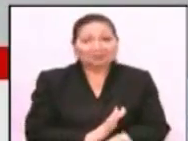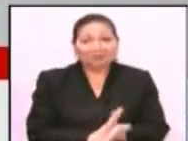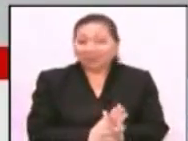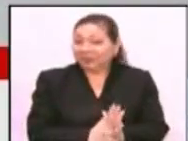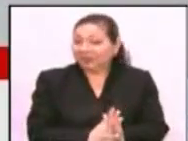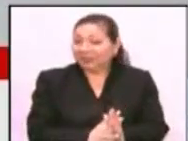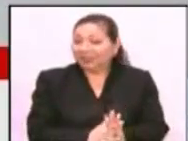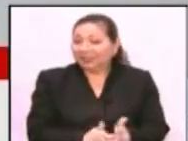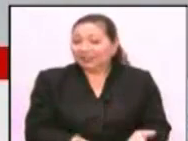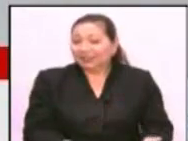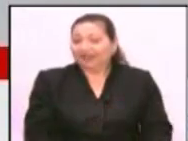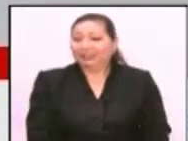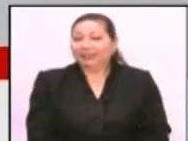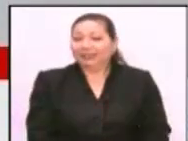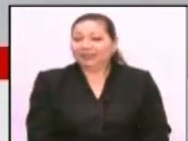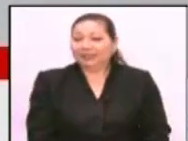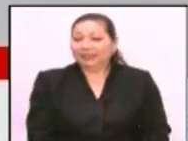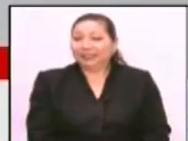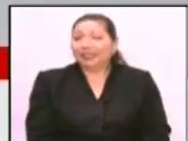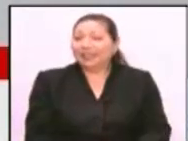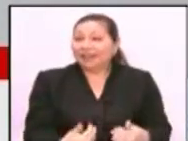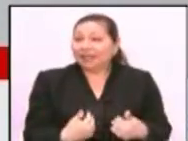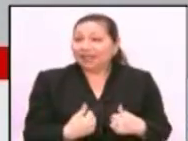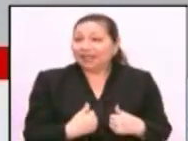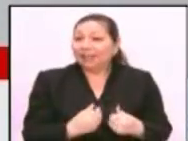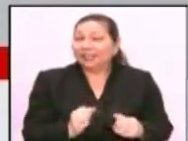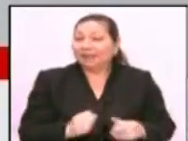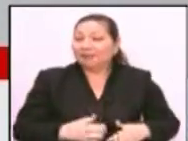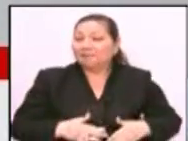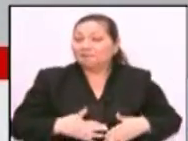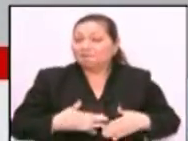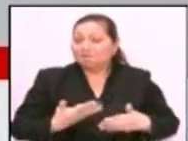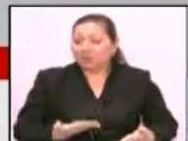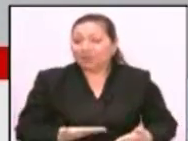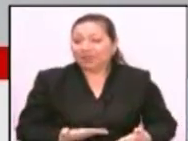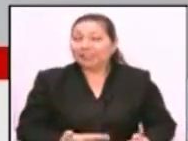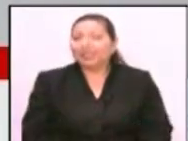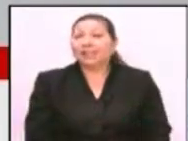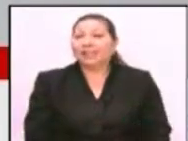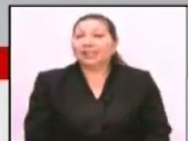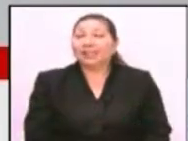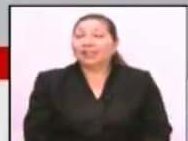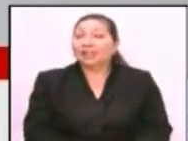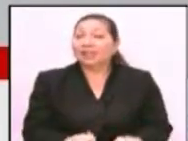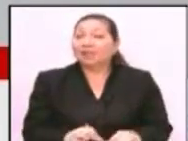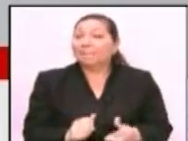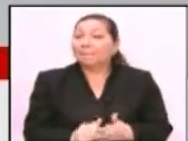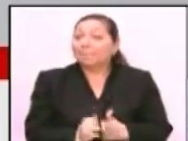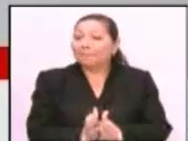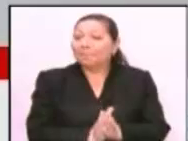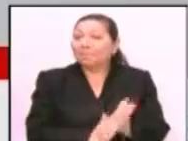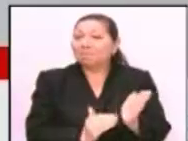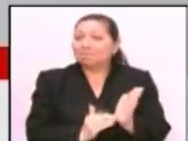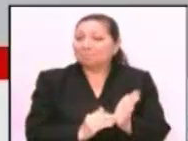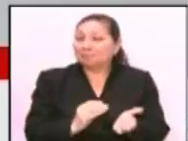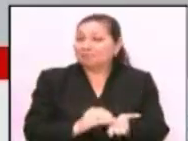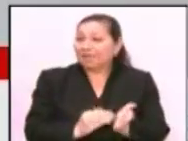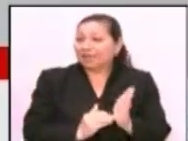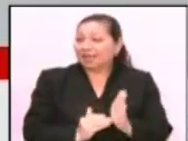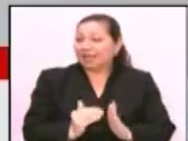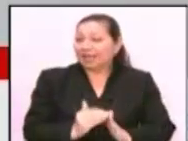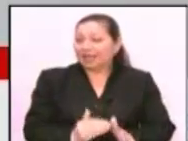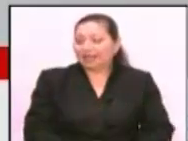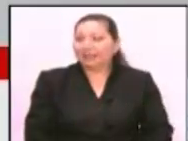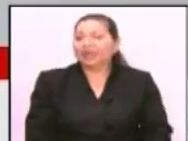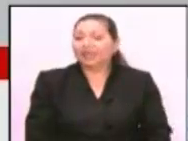pague por esta situación. Entonces, tiene que haber entonces la posibilidad de, en el caso en el que sí lo logre, tengo un beneficio muy alto, mi rentabilidad,